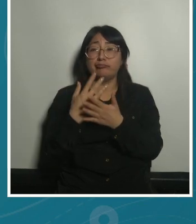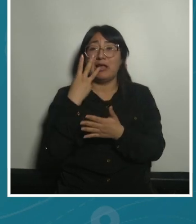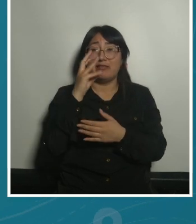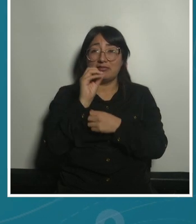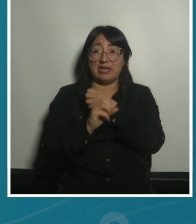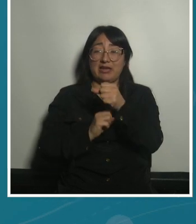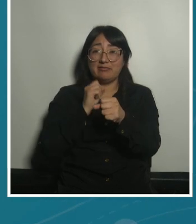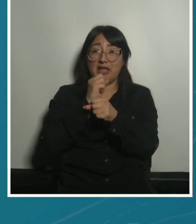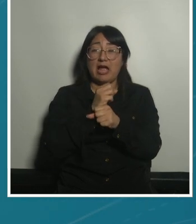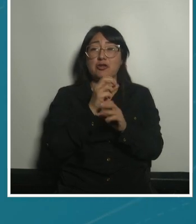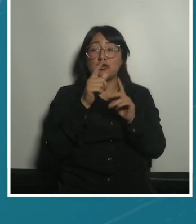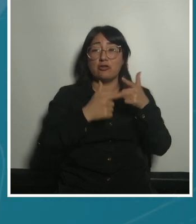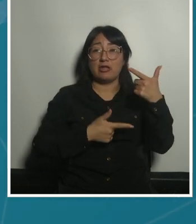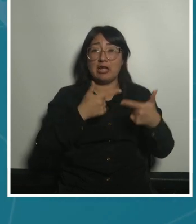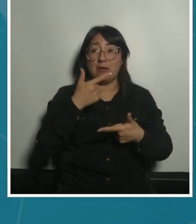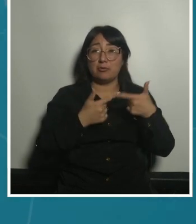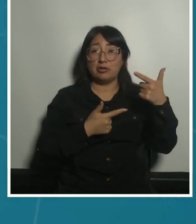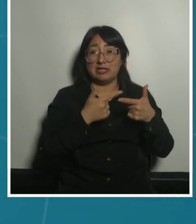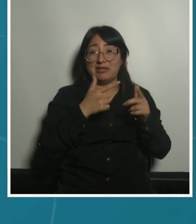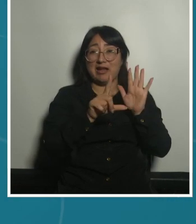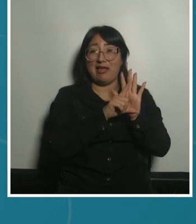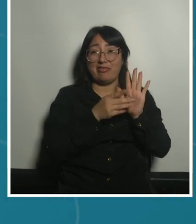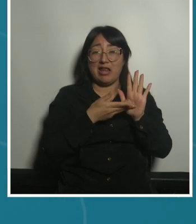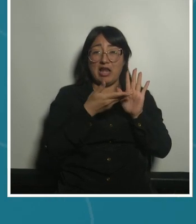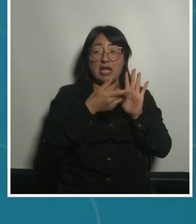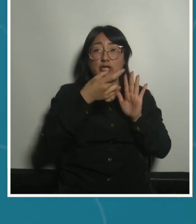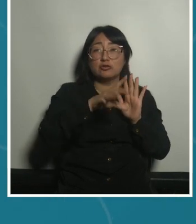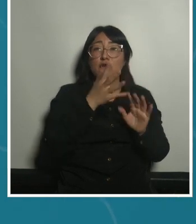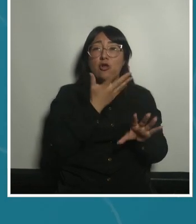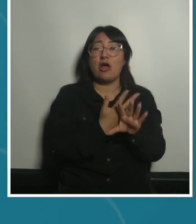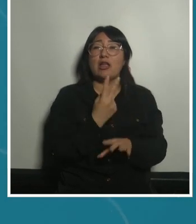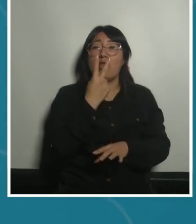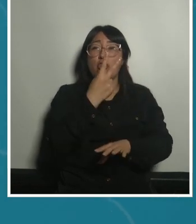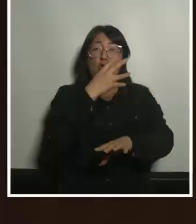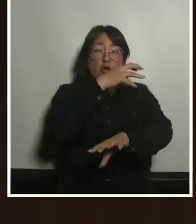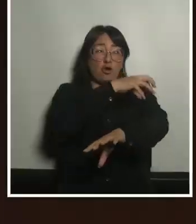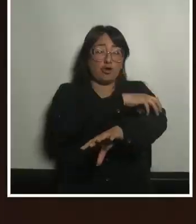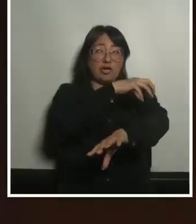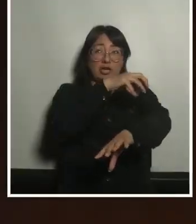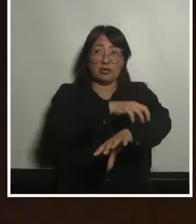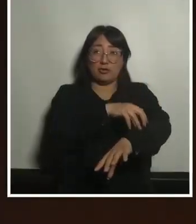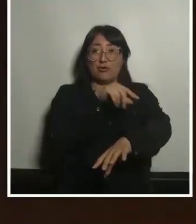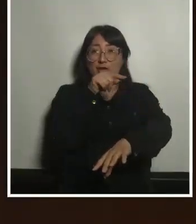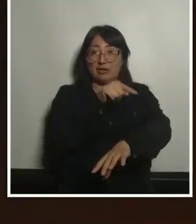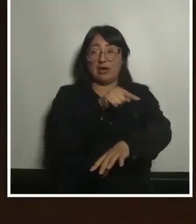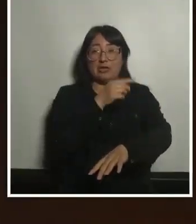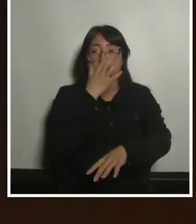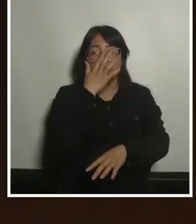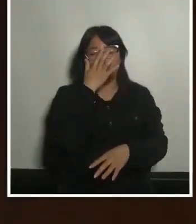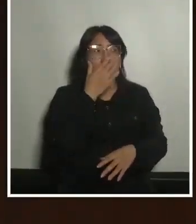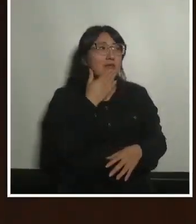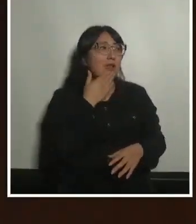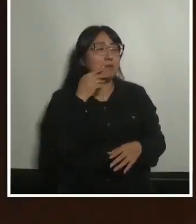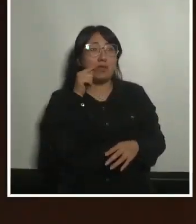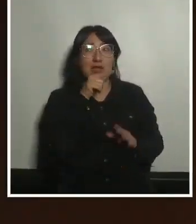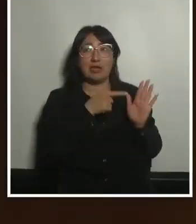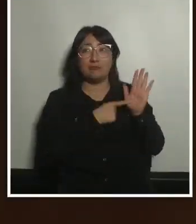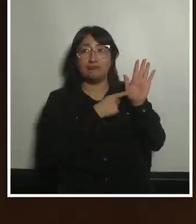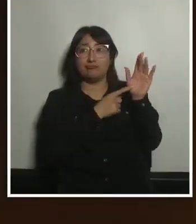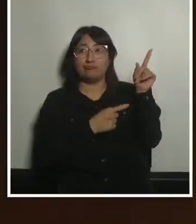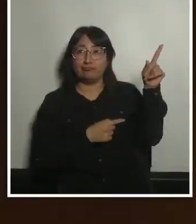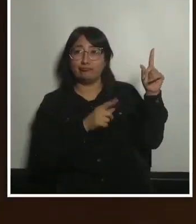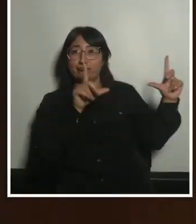aplicación de la Política Nacional de Uso del Borde Costero, solamente tenemos 2 regiones con zonificaciones asumidas. Ahí hay también